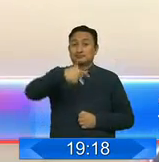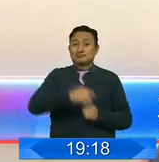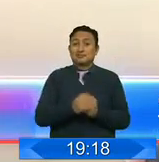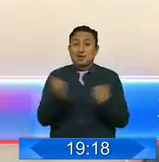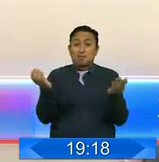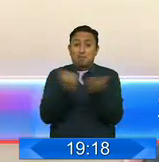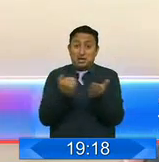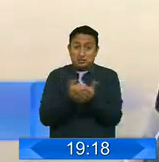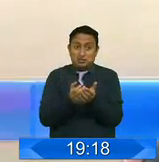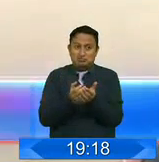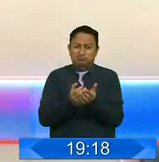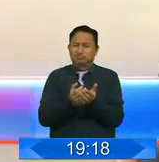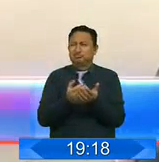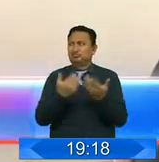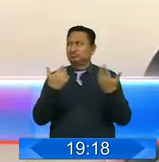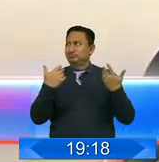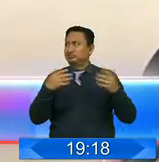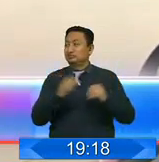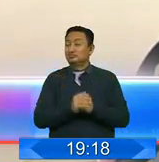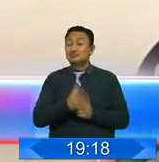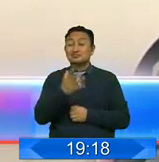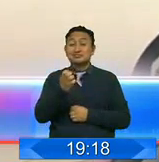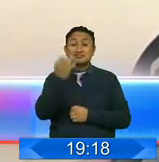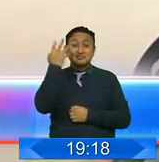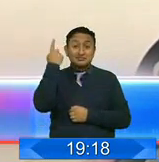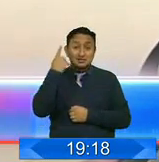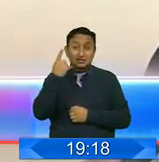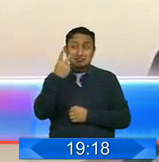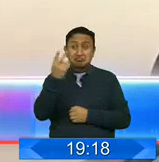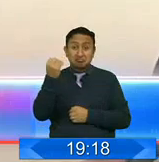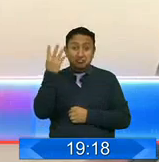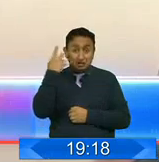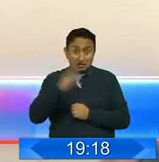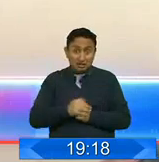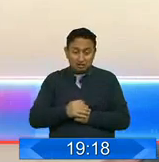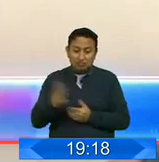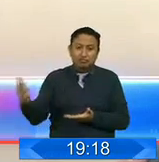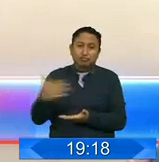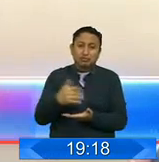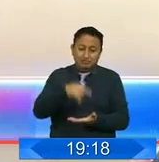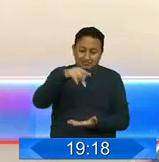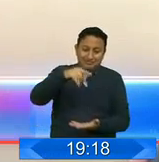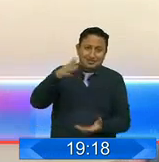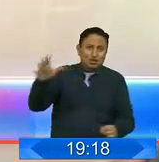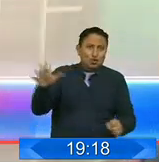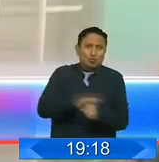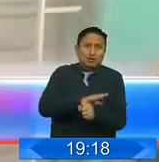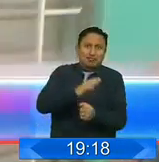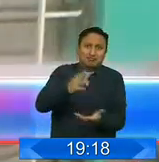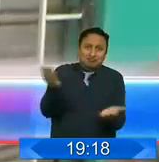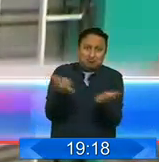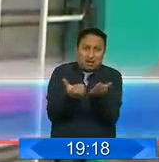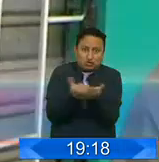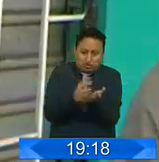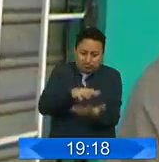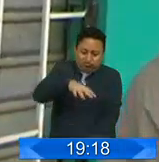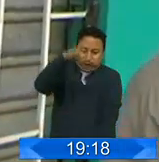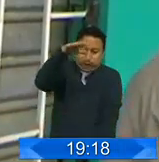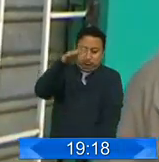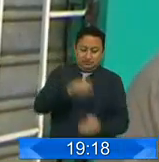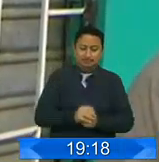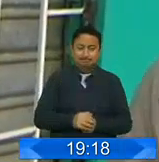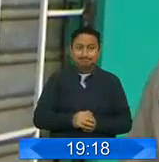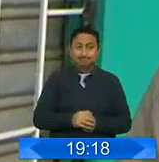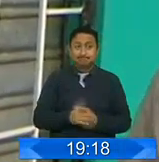de basura pasa cada 15 días, 20 días. Tenemos el saco lleno de basura. Y lastimosamente la